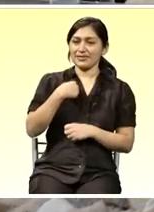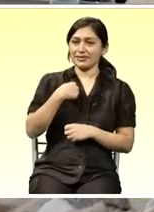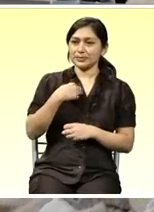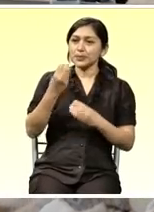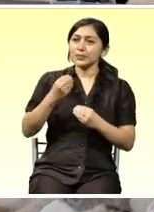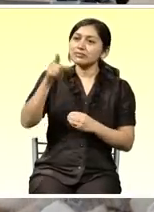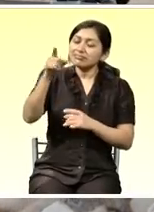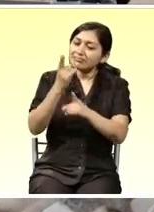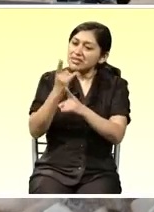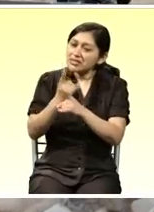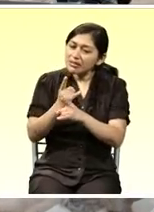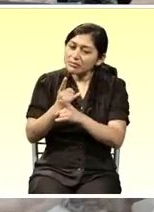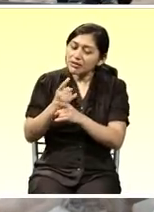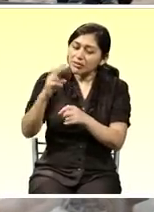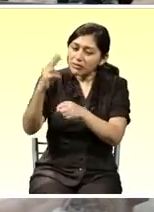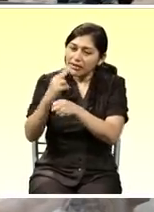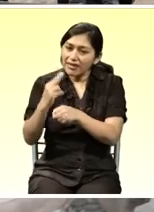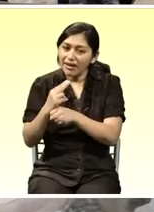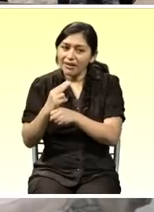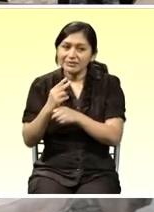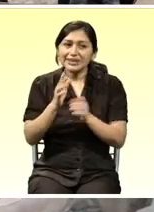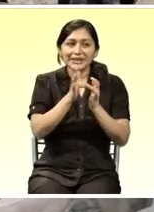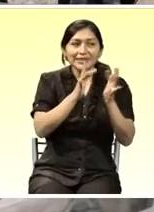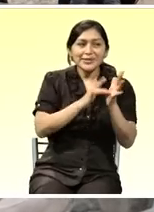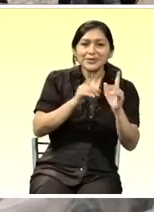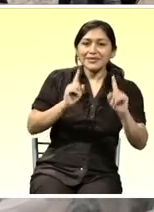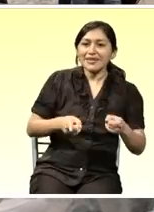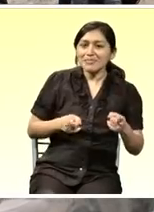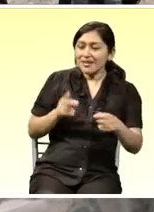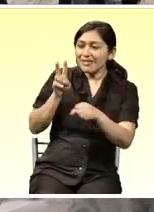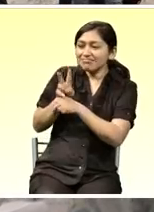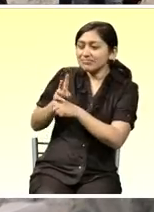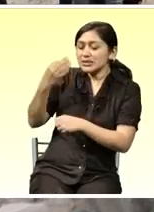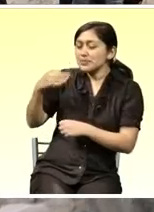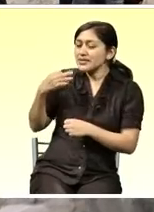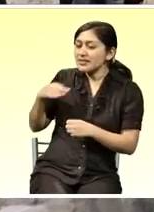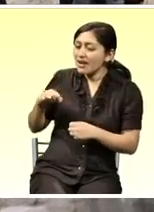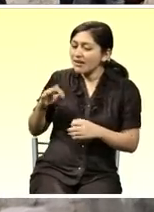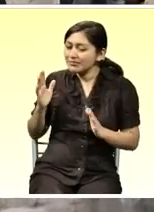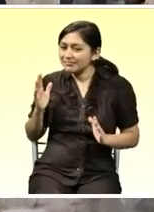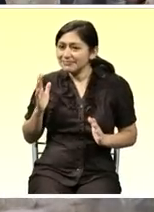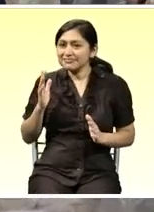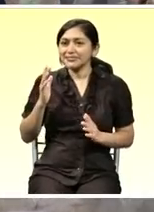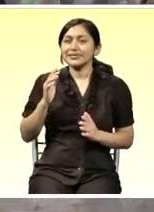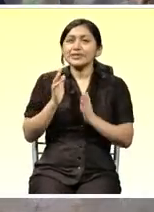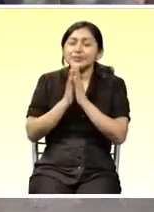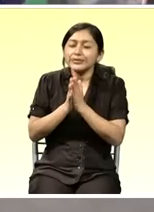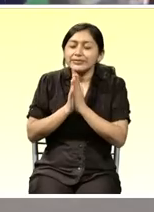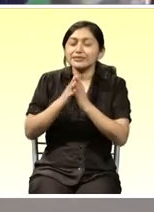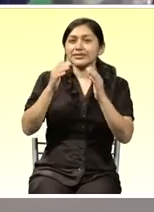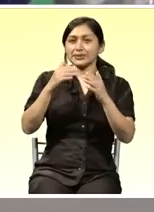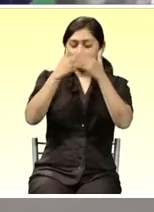bajo tu patrocinio, él les muestra especial amparo. Te imploro, madre mía del